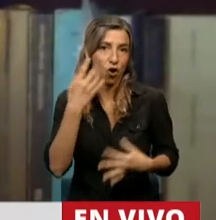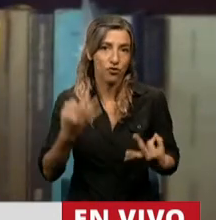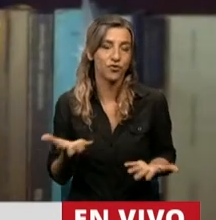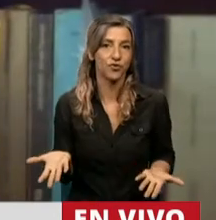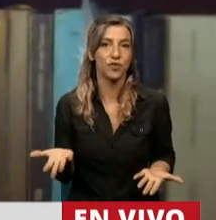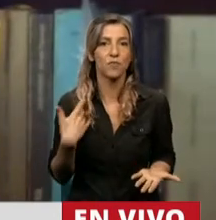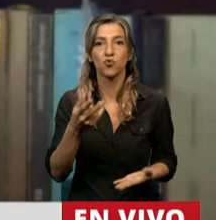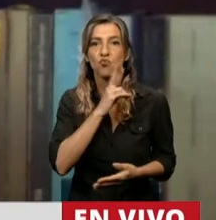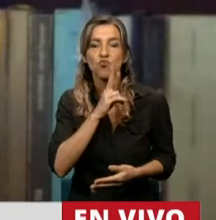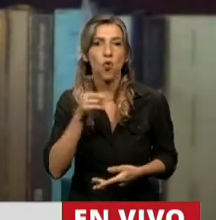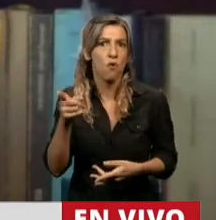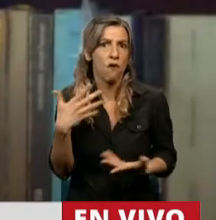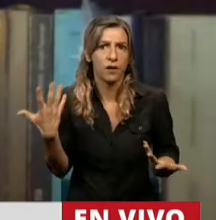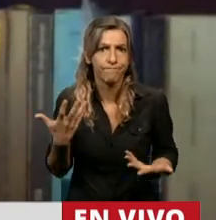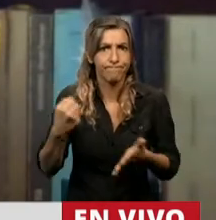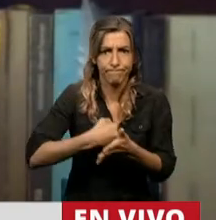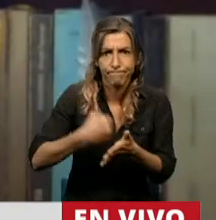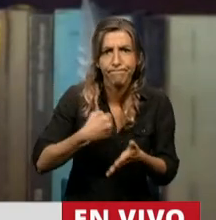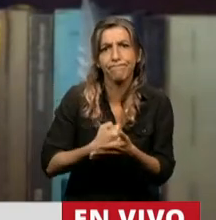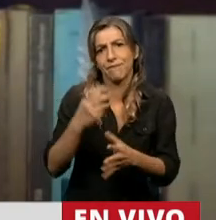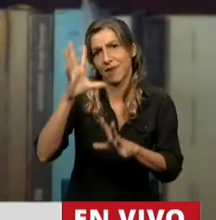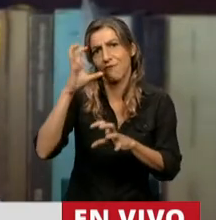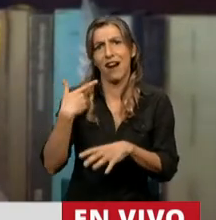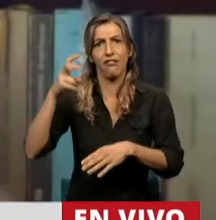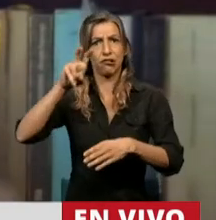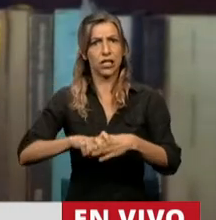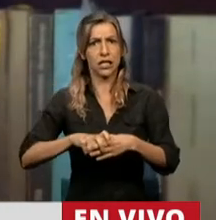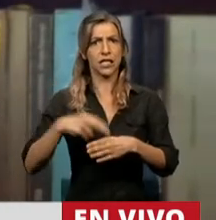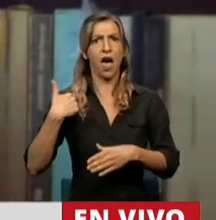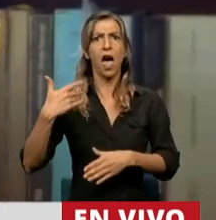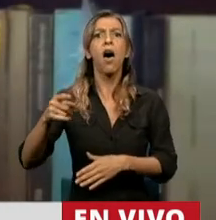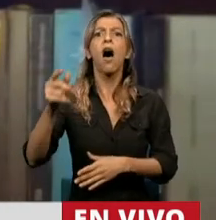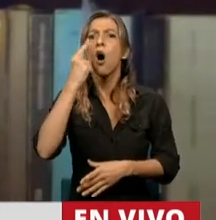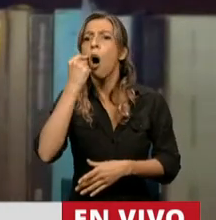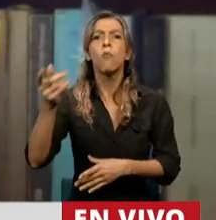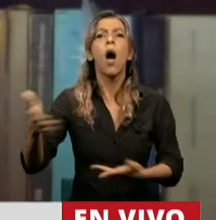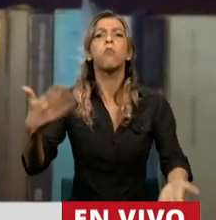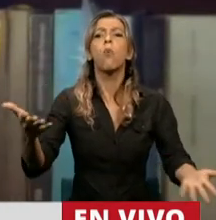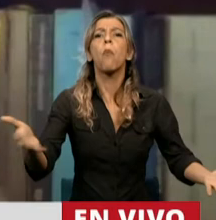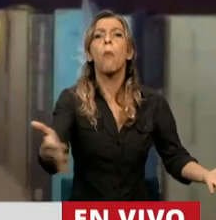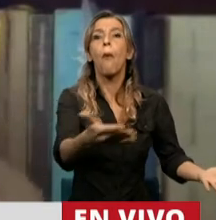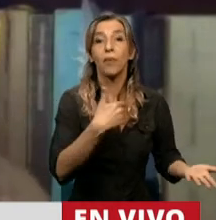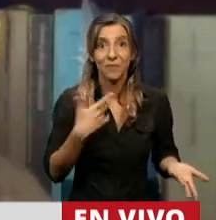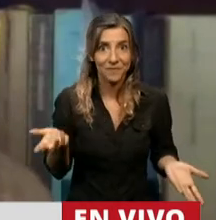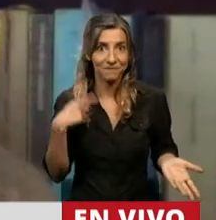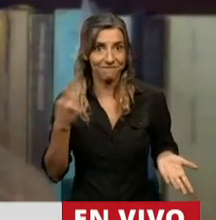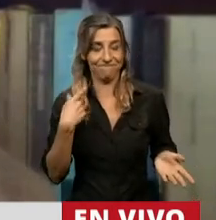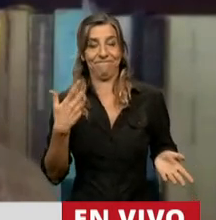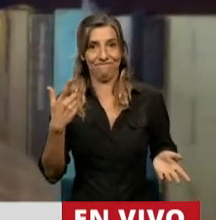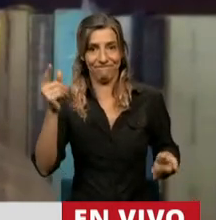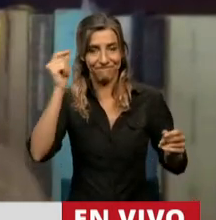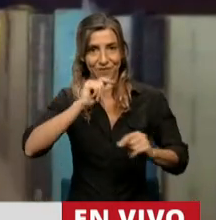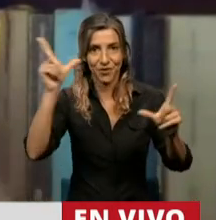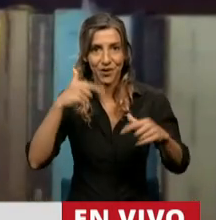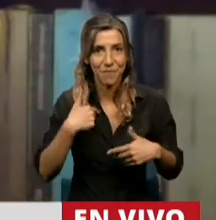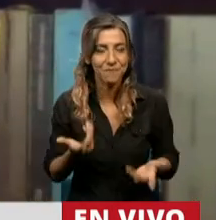perseverante sentada en el Salón Rosa, apurándolo a los hombres, que es digno de verse y de no creerse los discursos que se